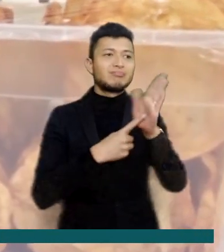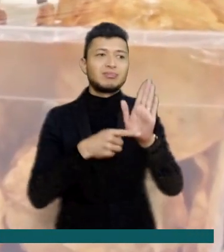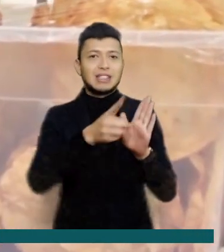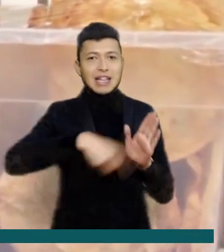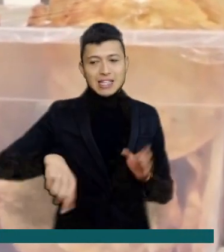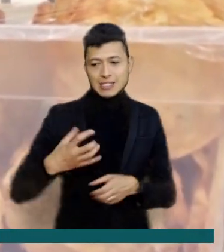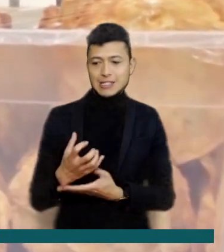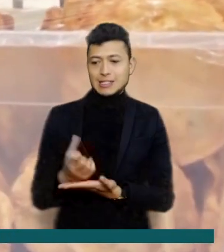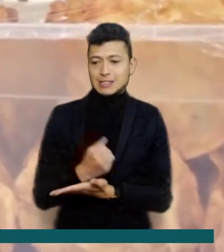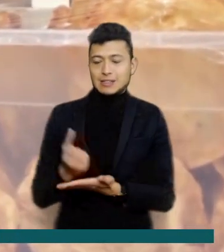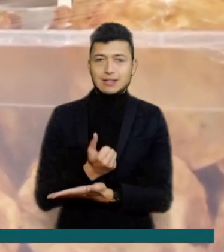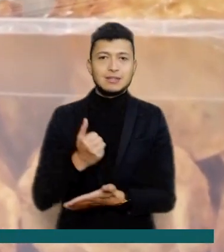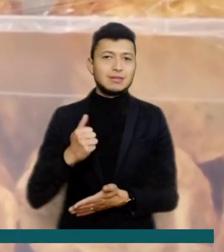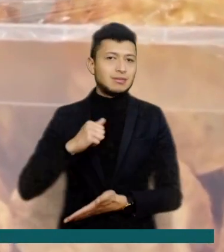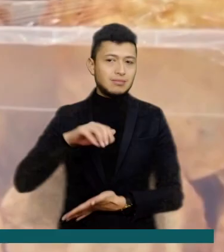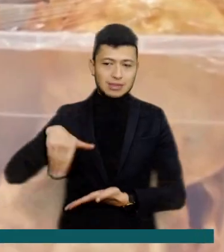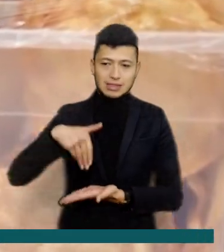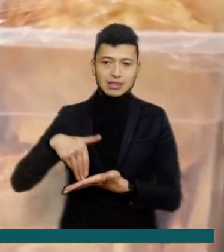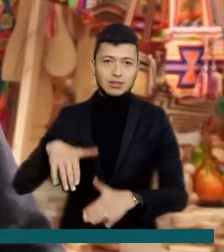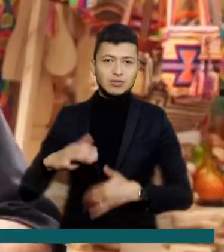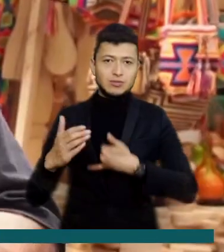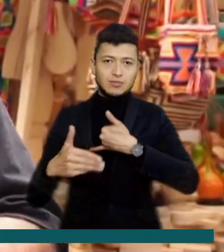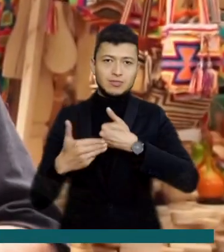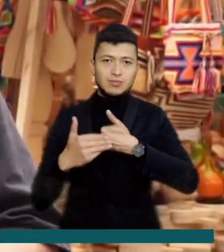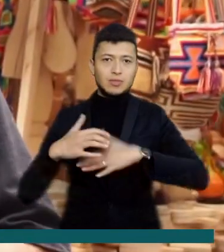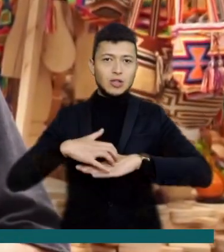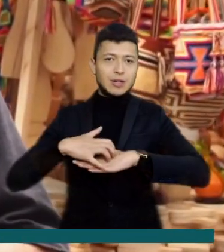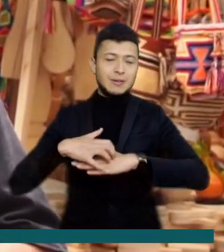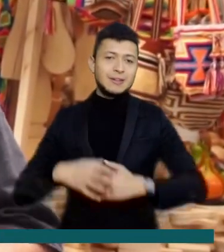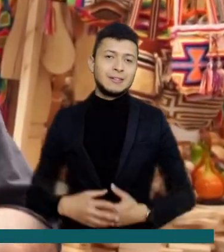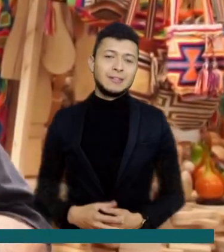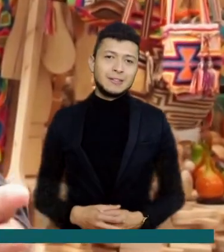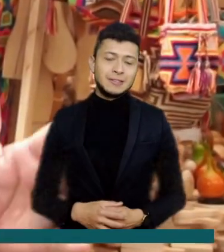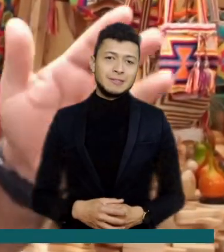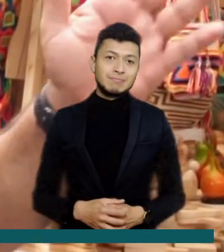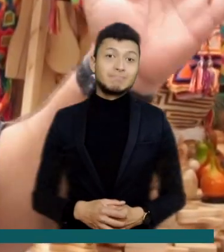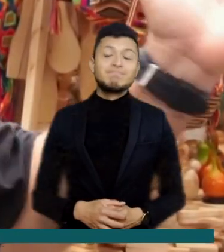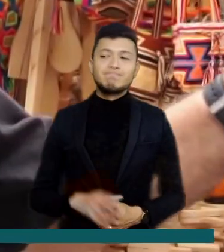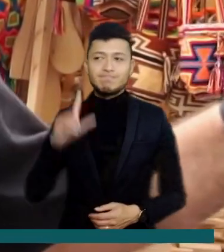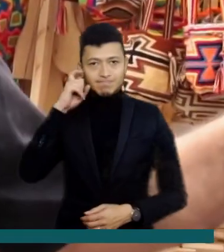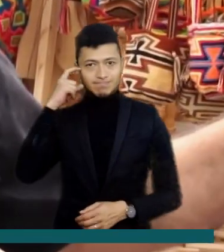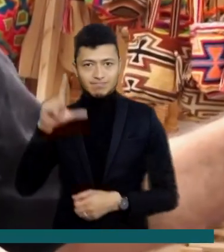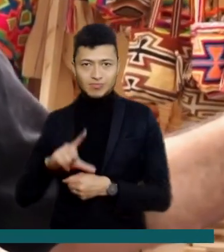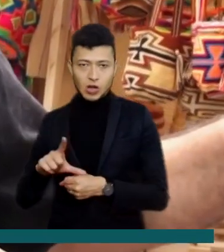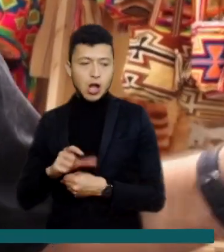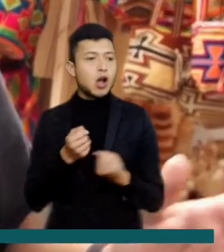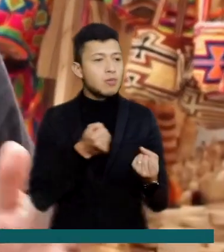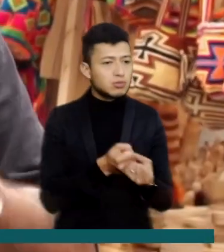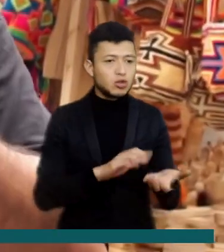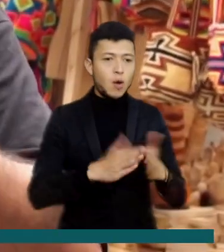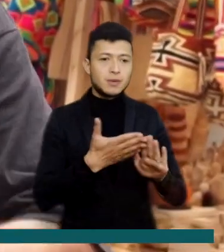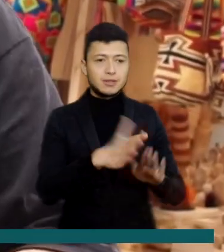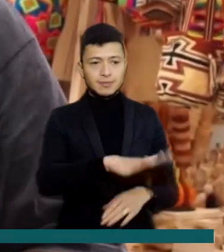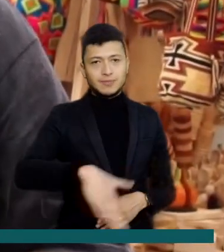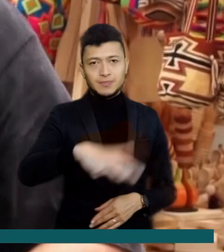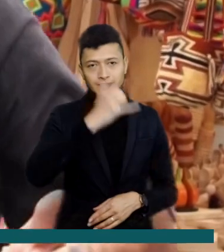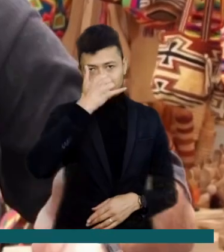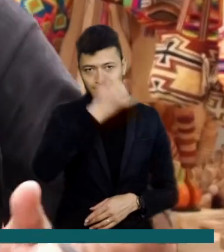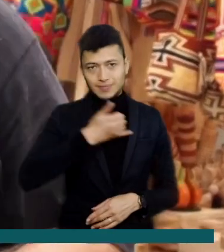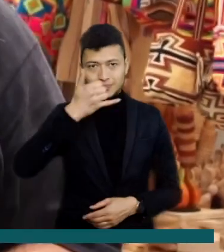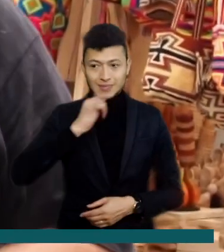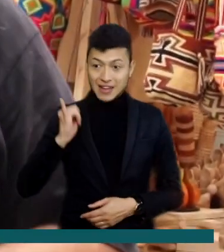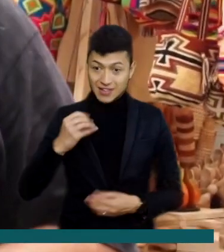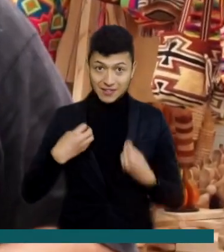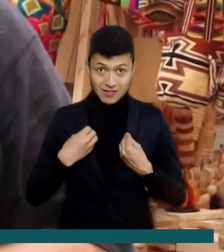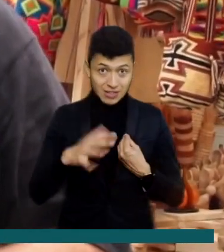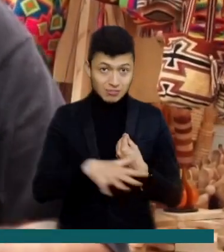con las que consiguen su sustento en el centro del país. El gobierno local apoya a esta comunidad afro residente de Nibagué y